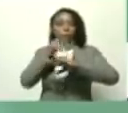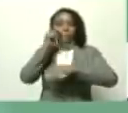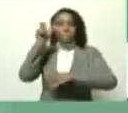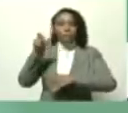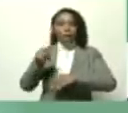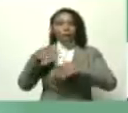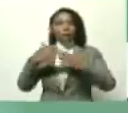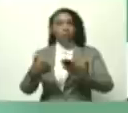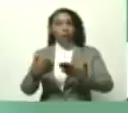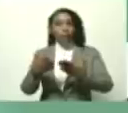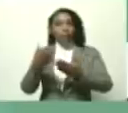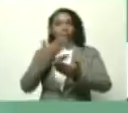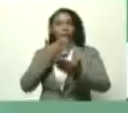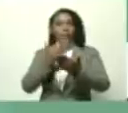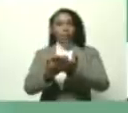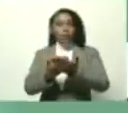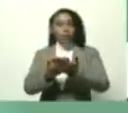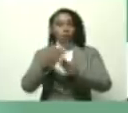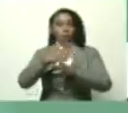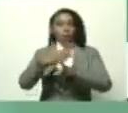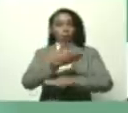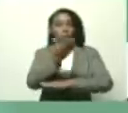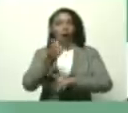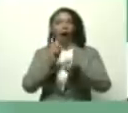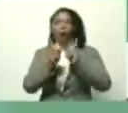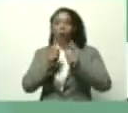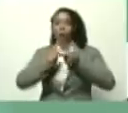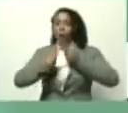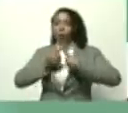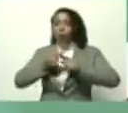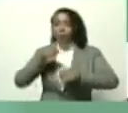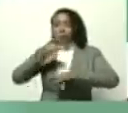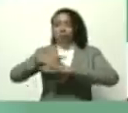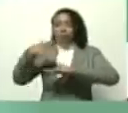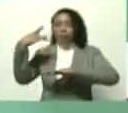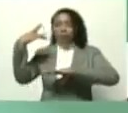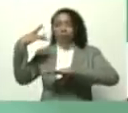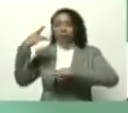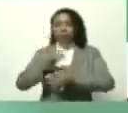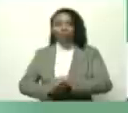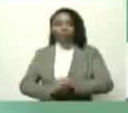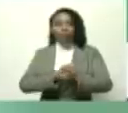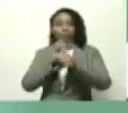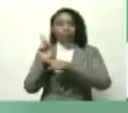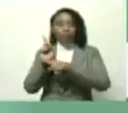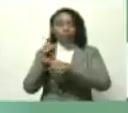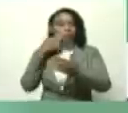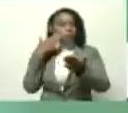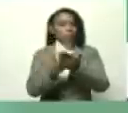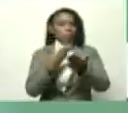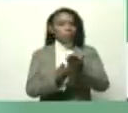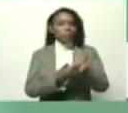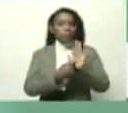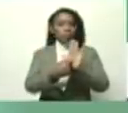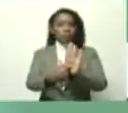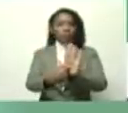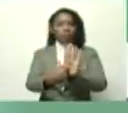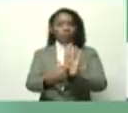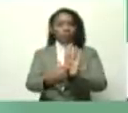que me ha permitido compartir con ustedes algunas cosas de extrema gravedad, entre ellas este testimonio